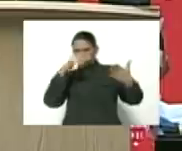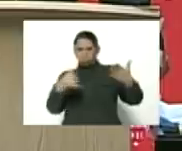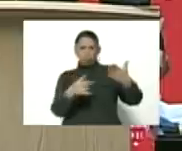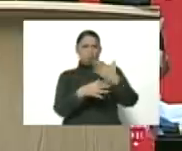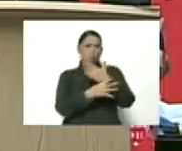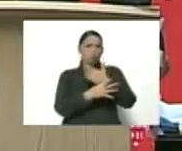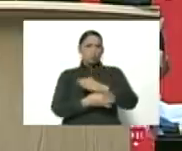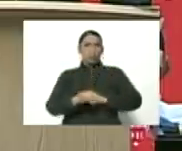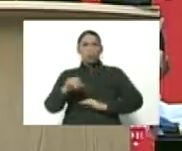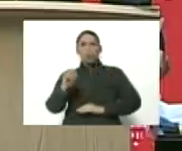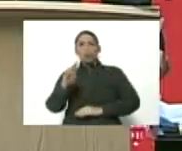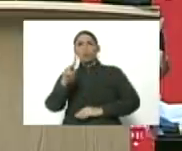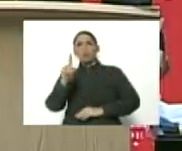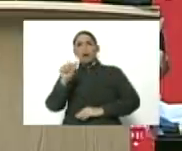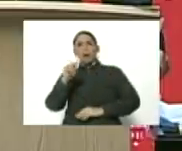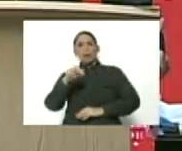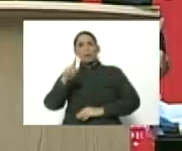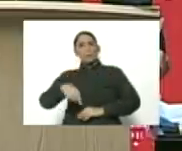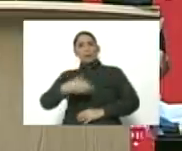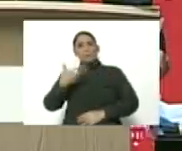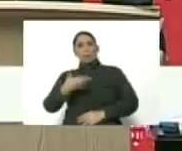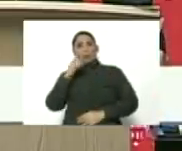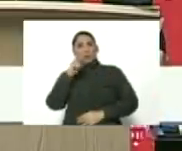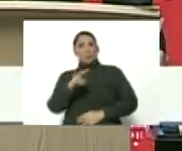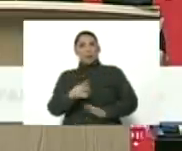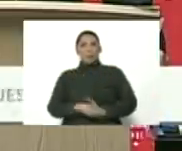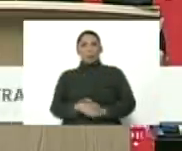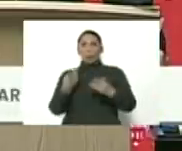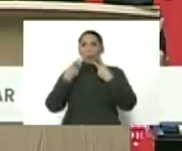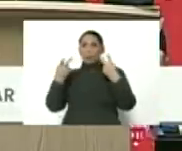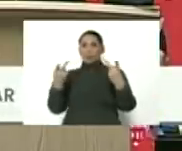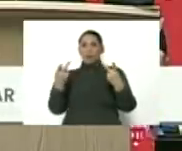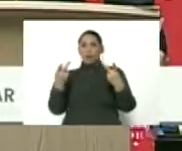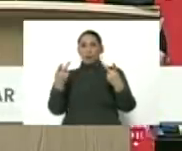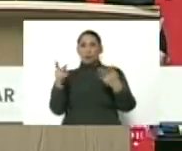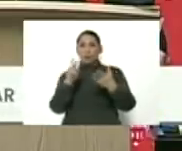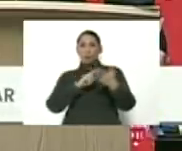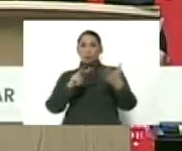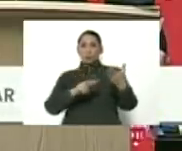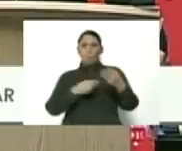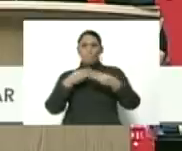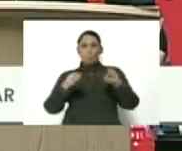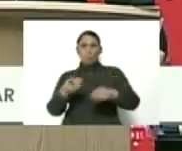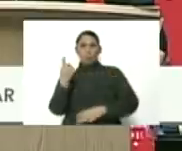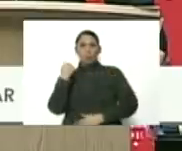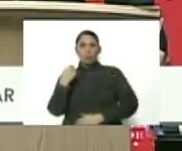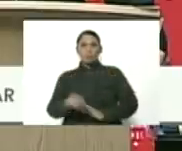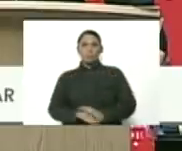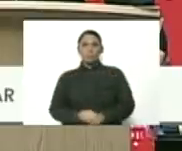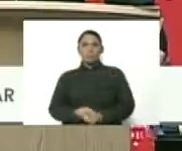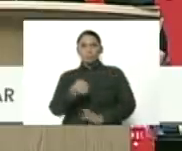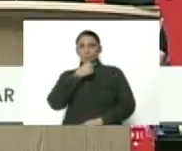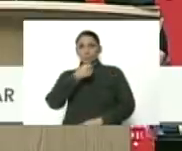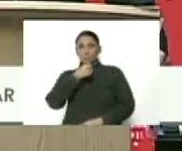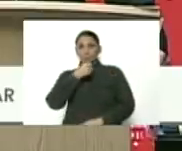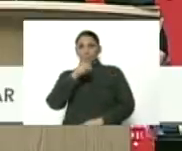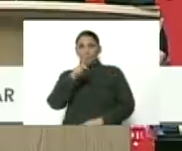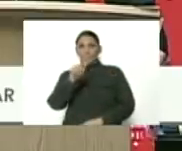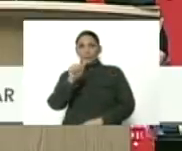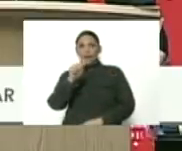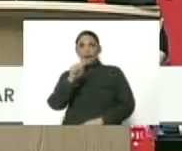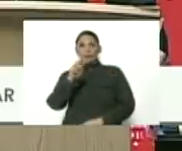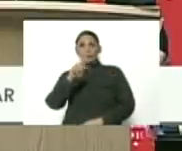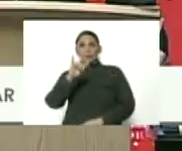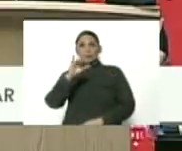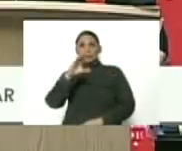Woodruff, y es importante que veamos un comunicado que leyó públicamente ayer la periodista Patricia Poleo,